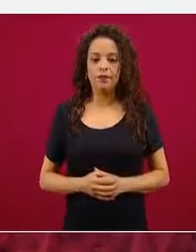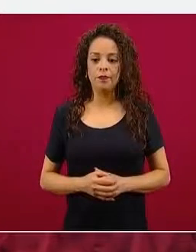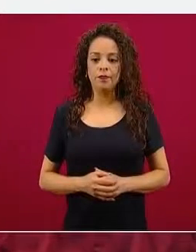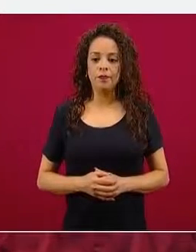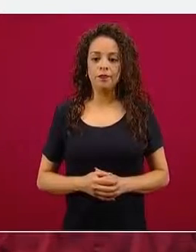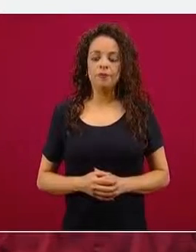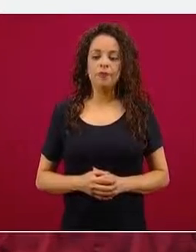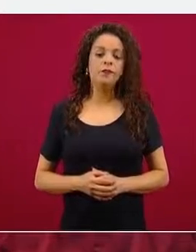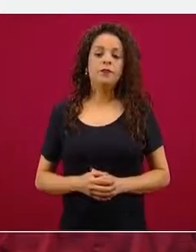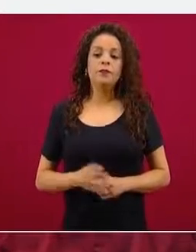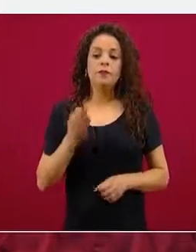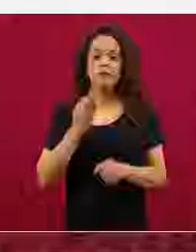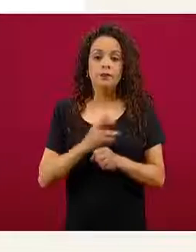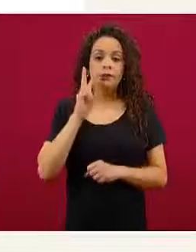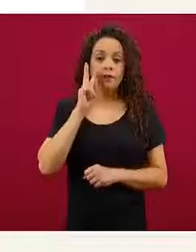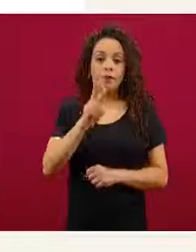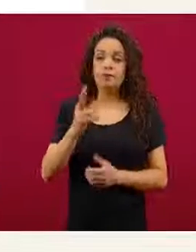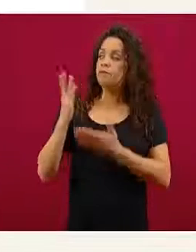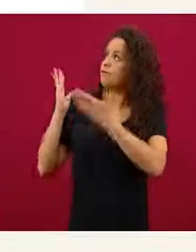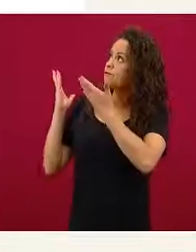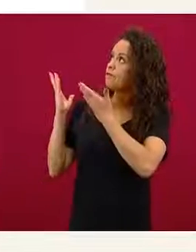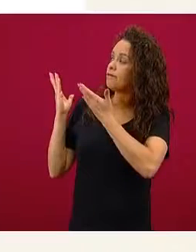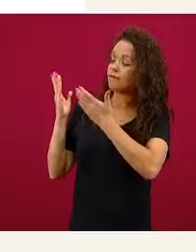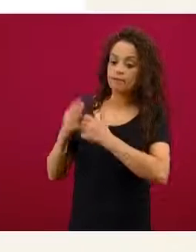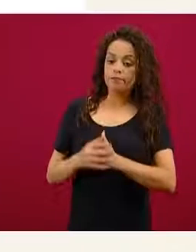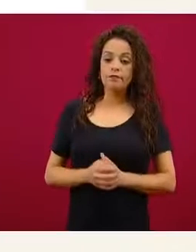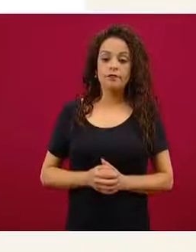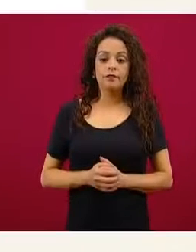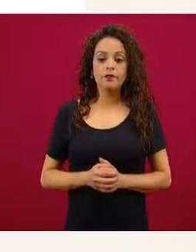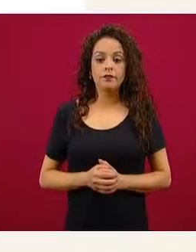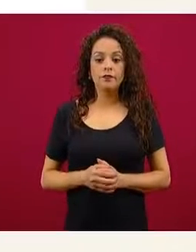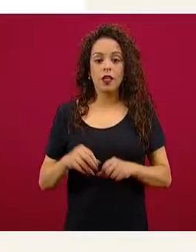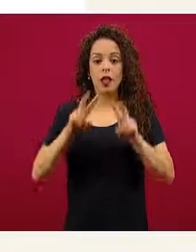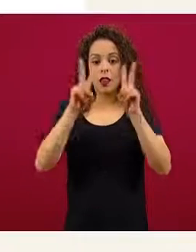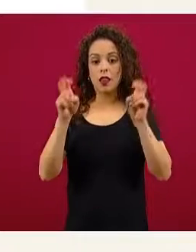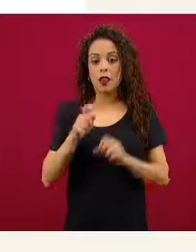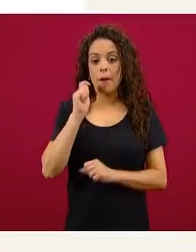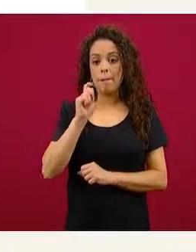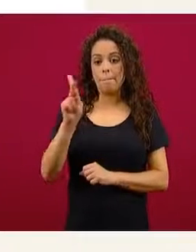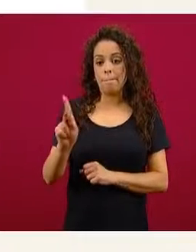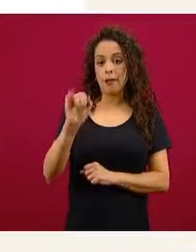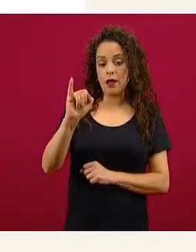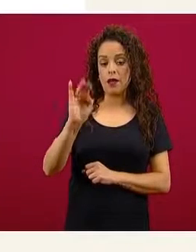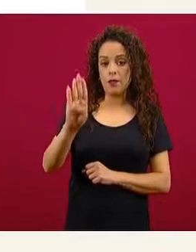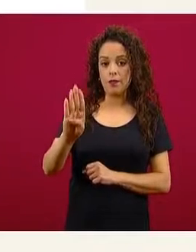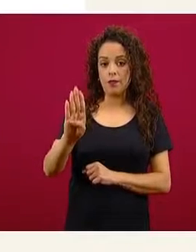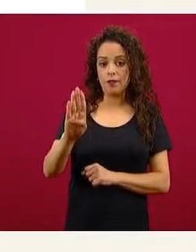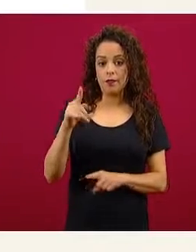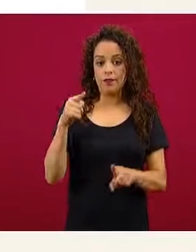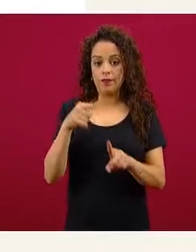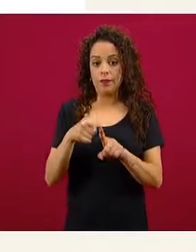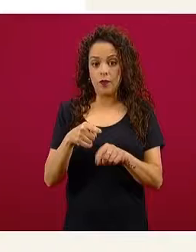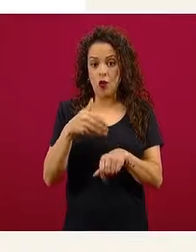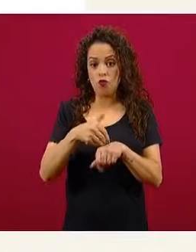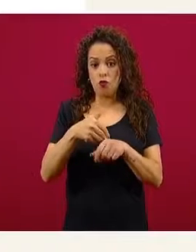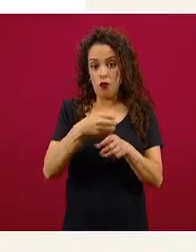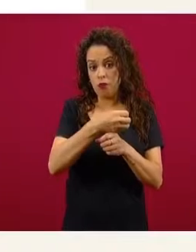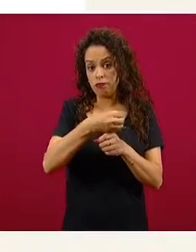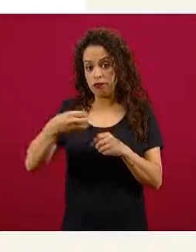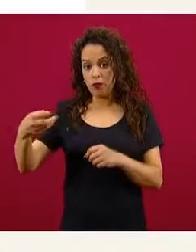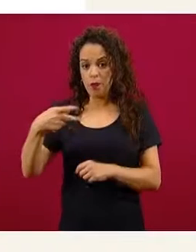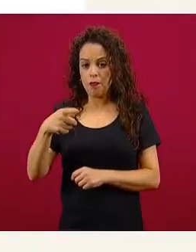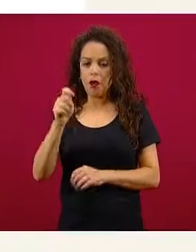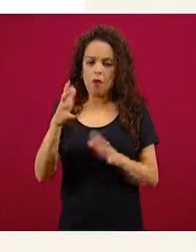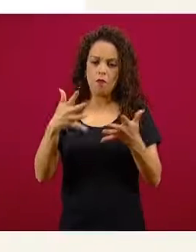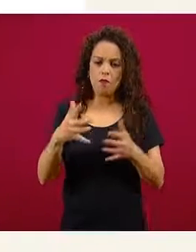Bueno, aquí algunos números. Quería yo destacar el tema del Producto Interno Bruto, que equivale, es un número muy grande, pero equivaldría a